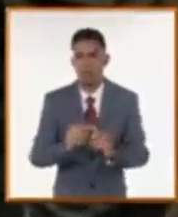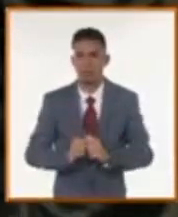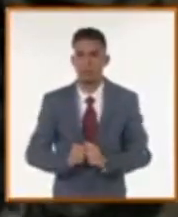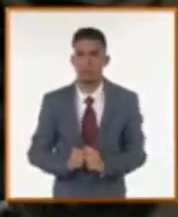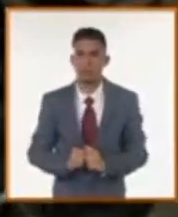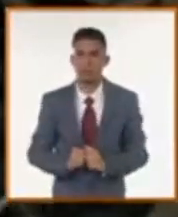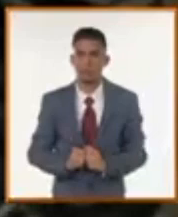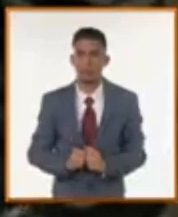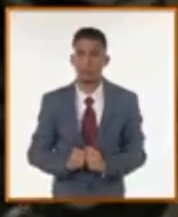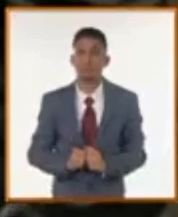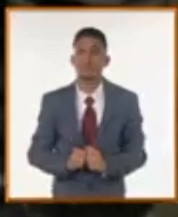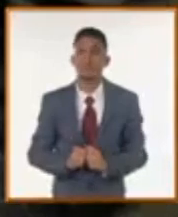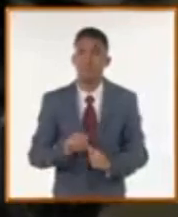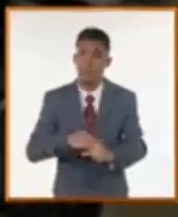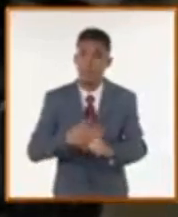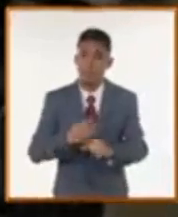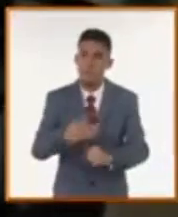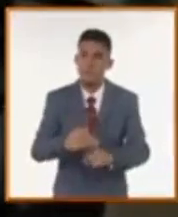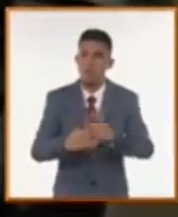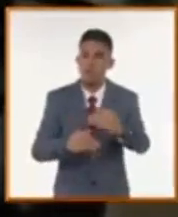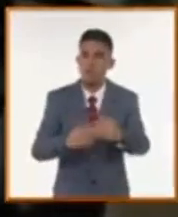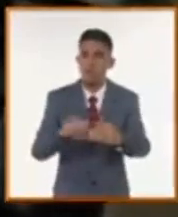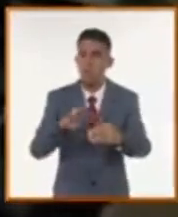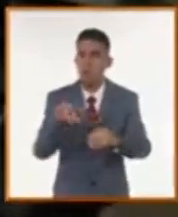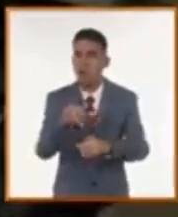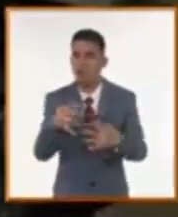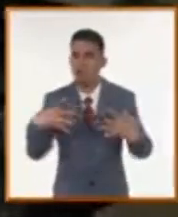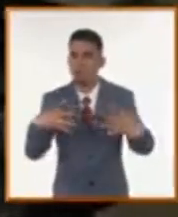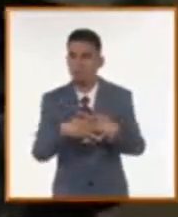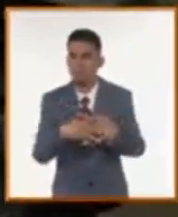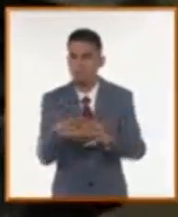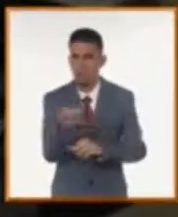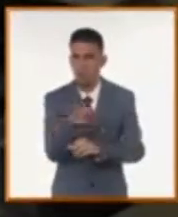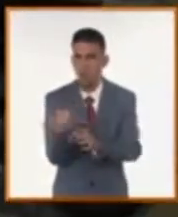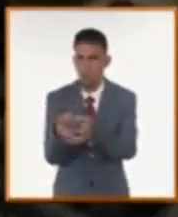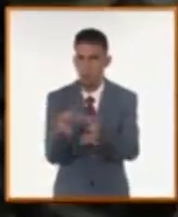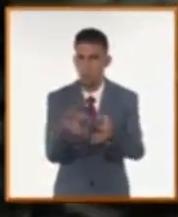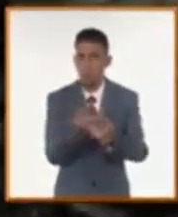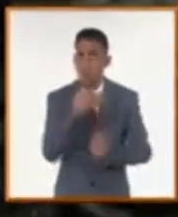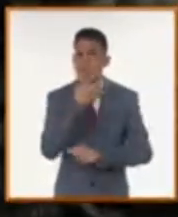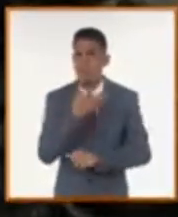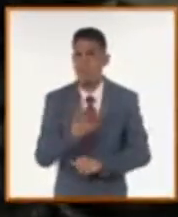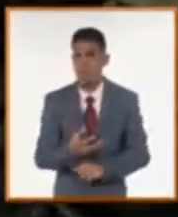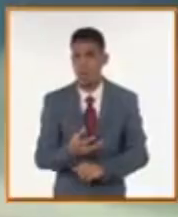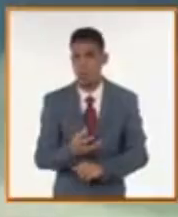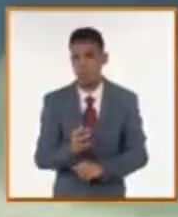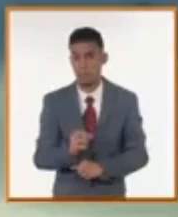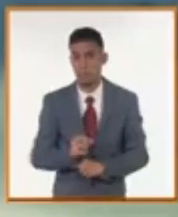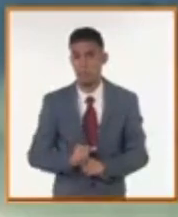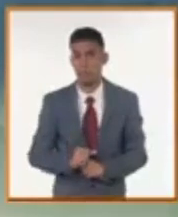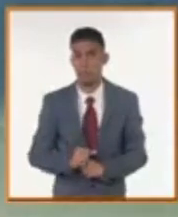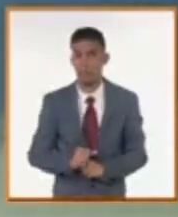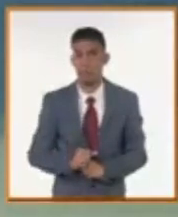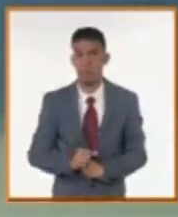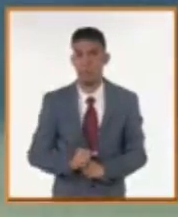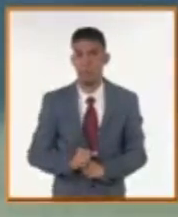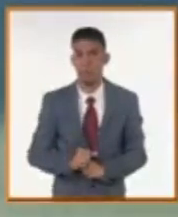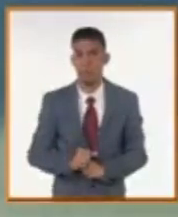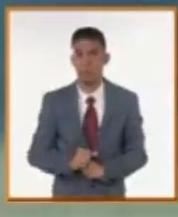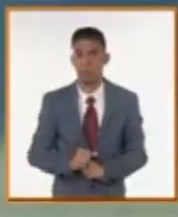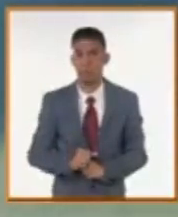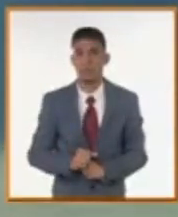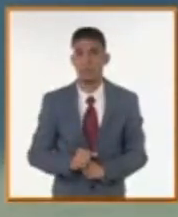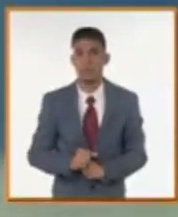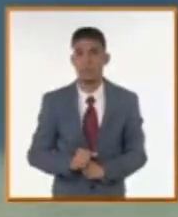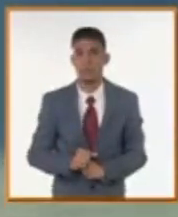del proceso negociador, se mantuvo hasta el desenlace final el comandante en jefe, Fidel Castro Ruz. El